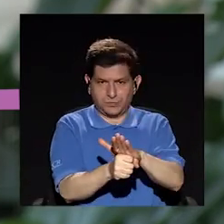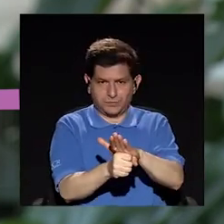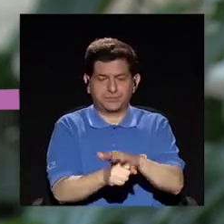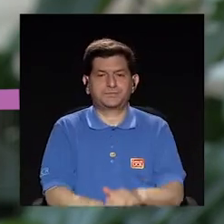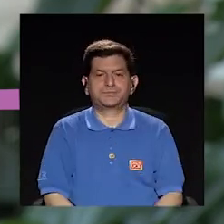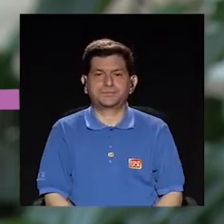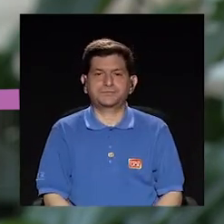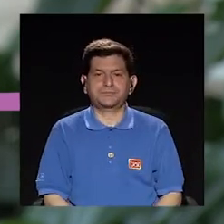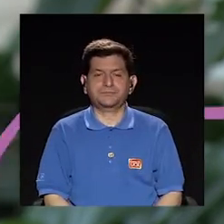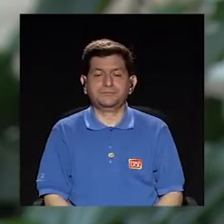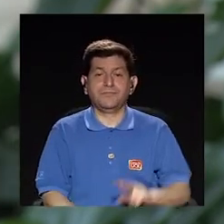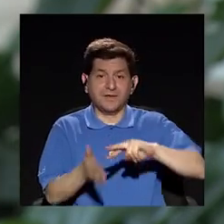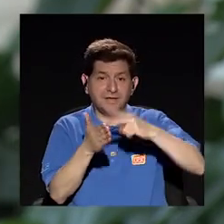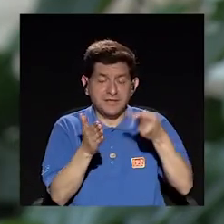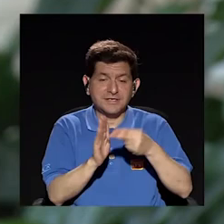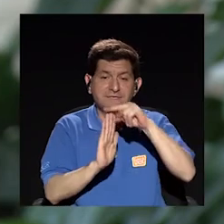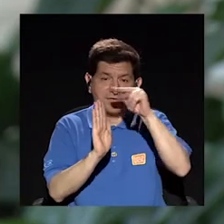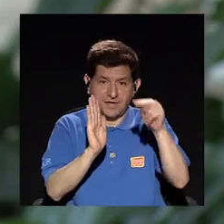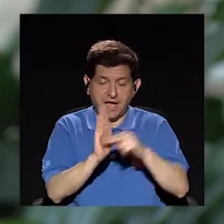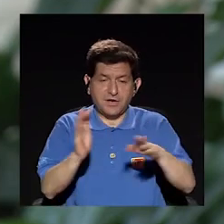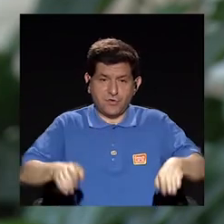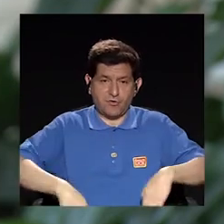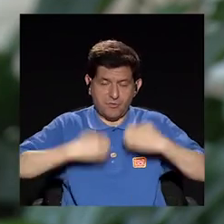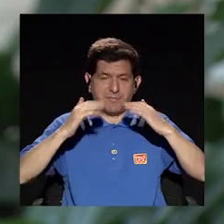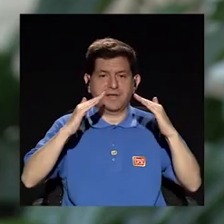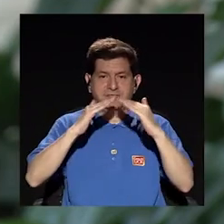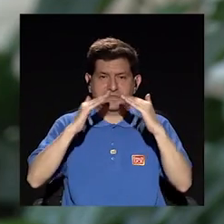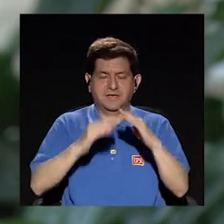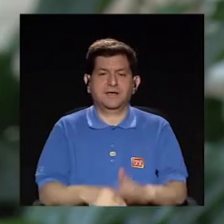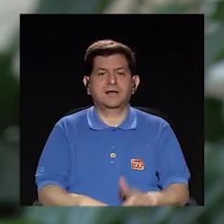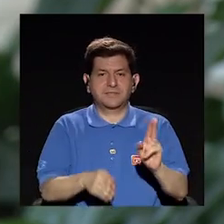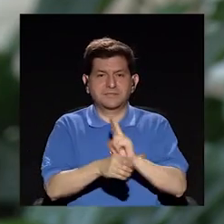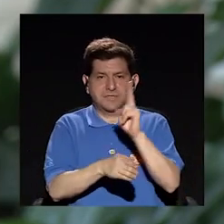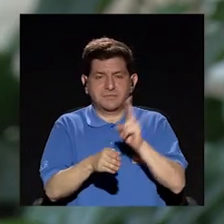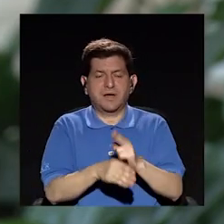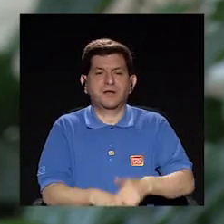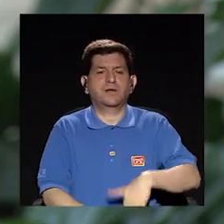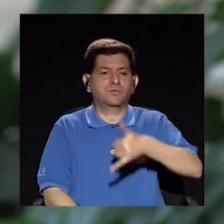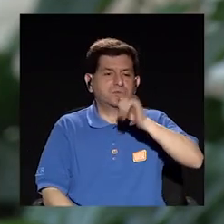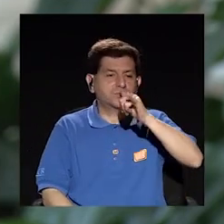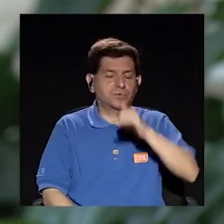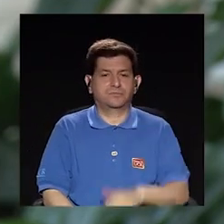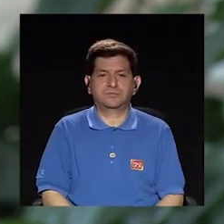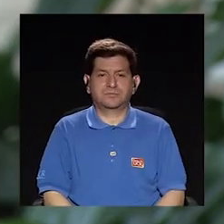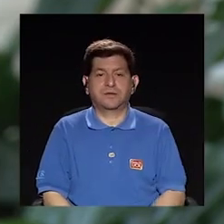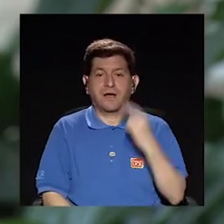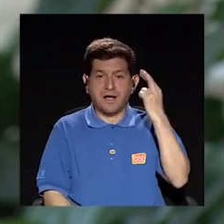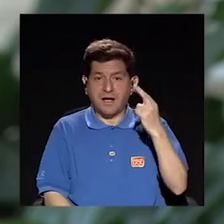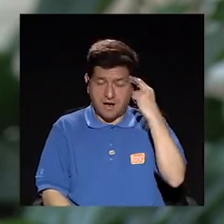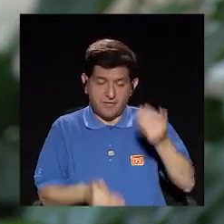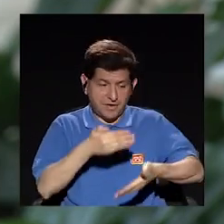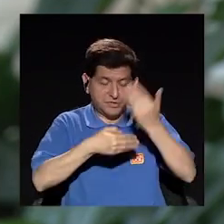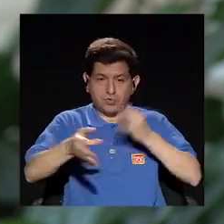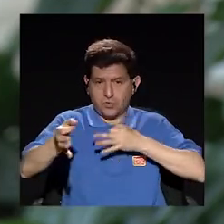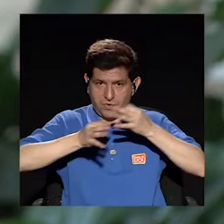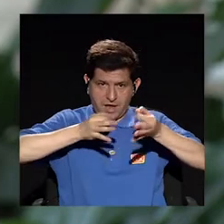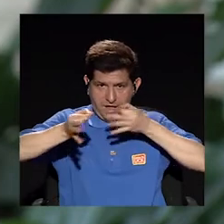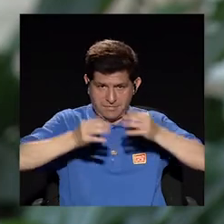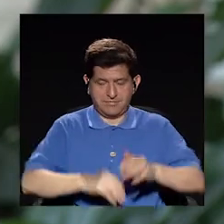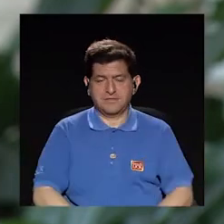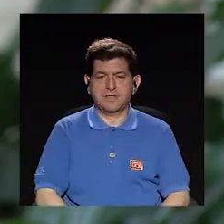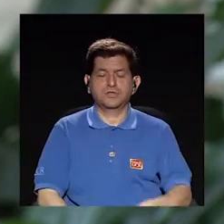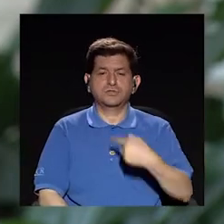compromiso, ¿verdad? Que son las normas que pueden existir en la casa acerca del consumo de alcohol, ¿verdad? Por estas razones que te acabo de